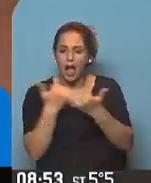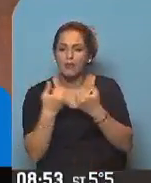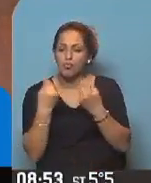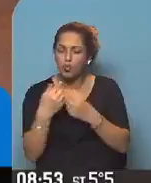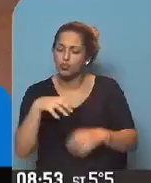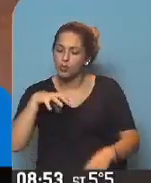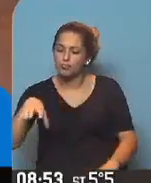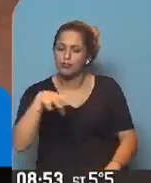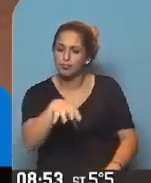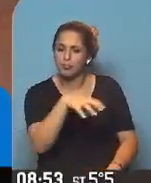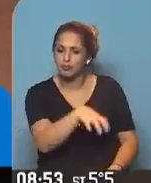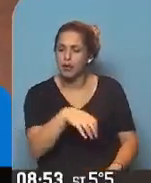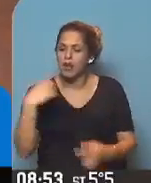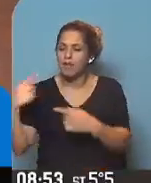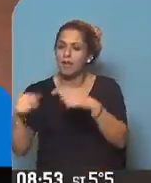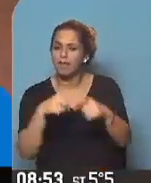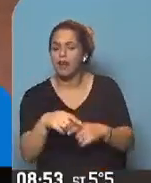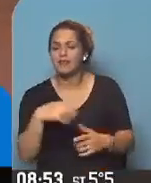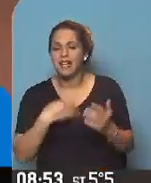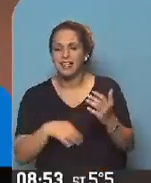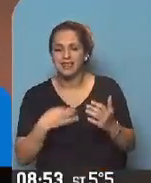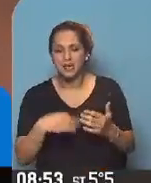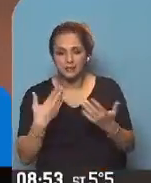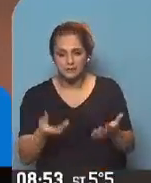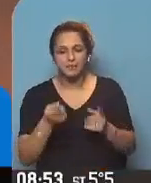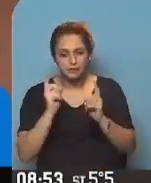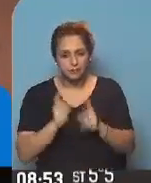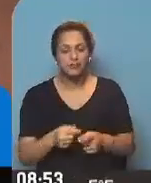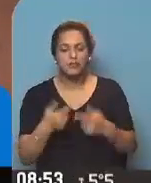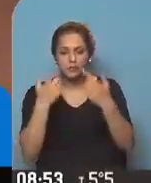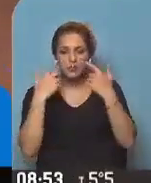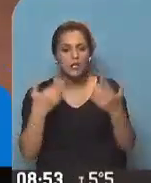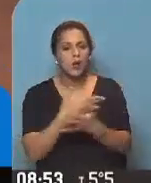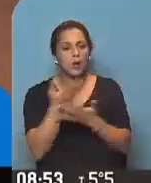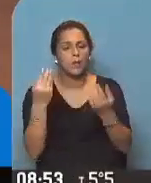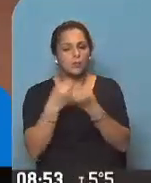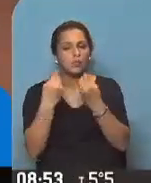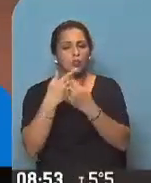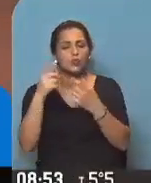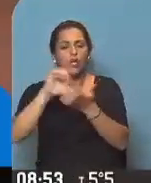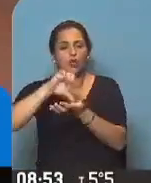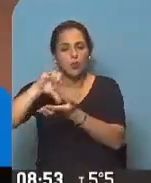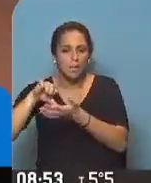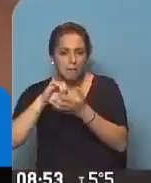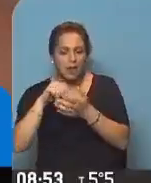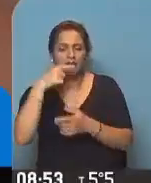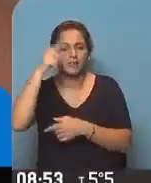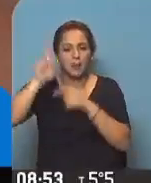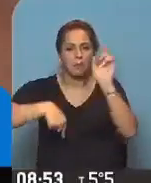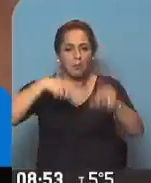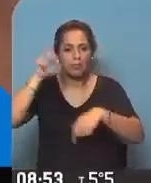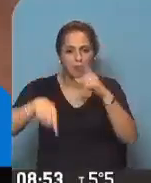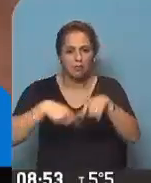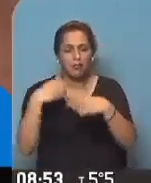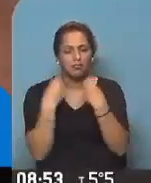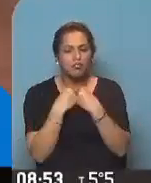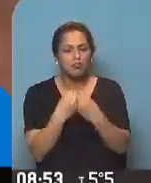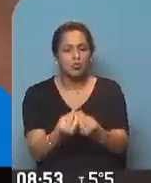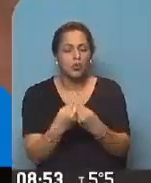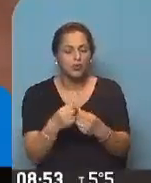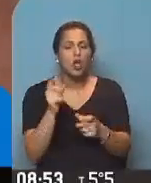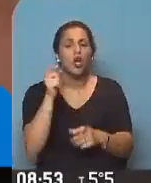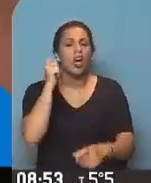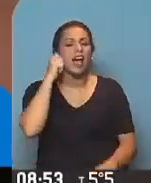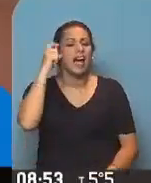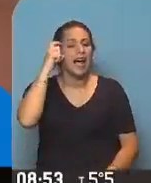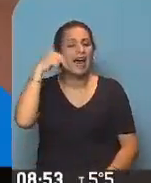presentando distintos guitarristas pero también es federal por lo que vi en la cantidad de países que representan estos guitarristas y en la cantidad de géneros y se quiere que también